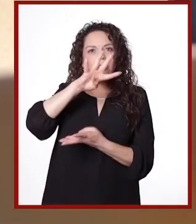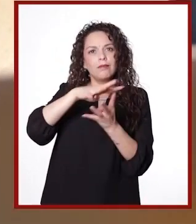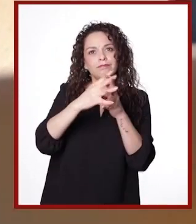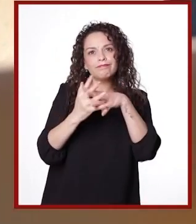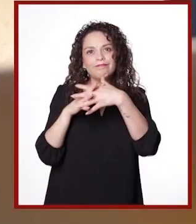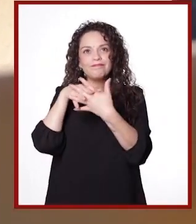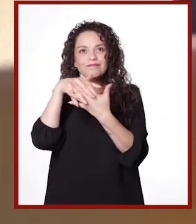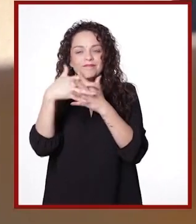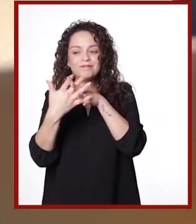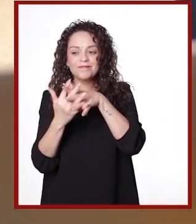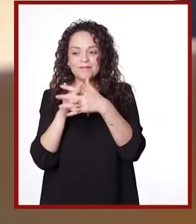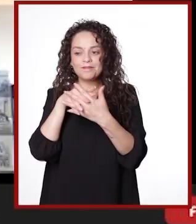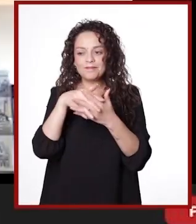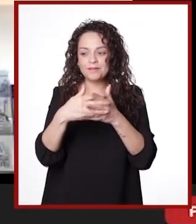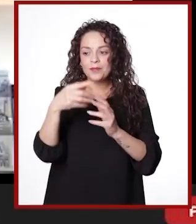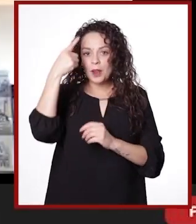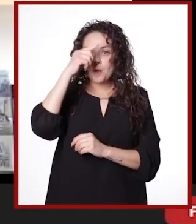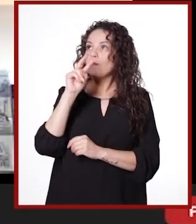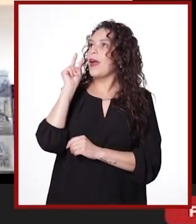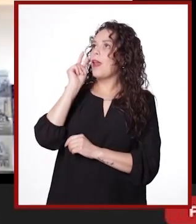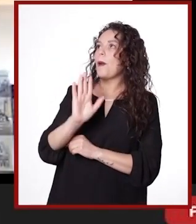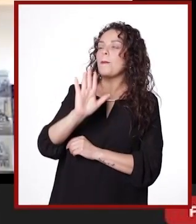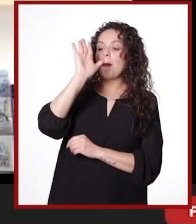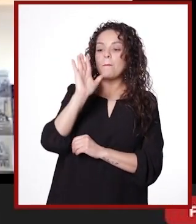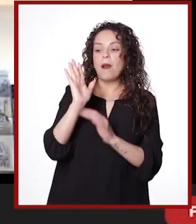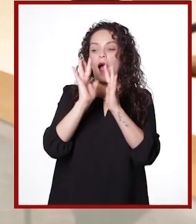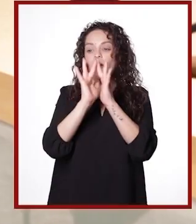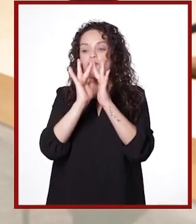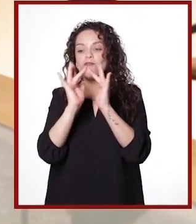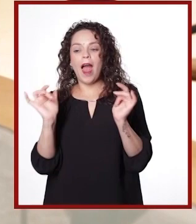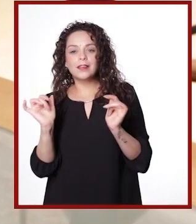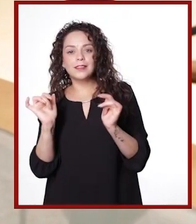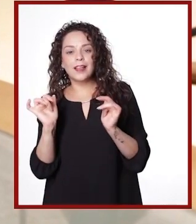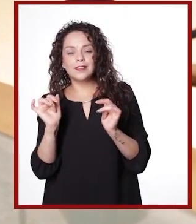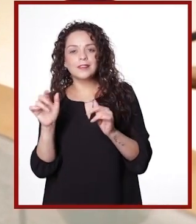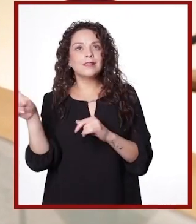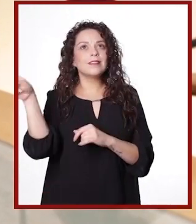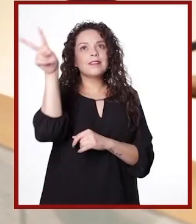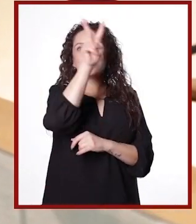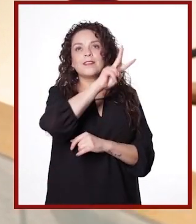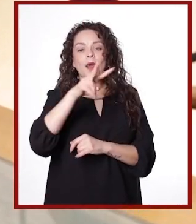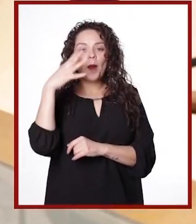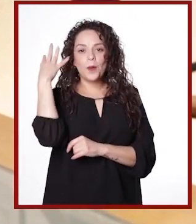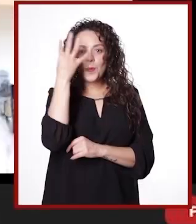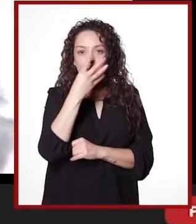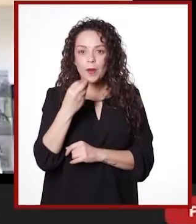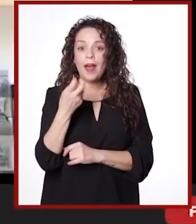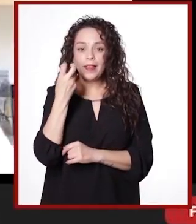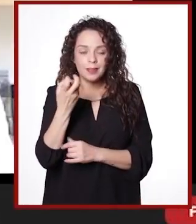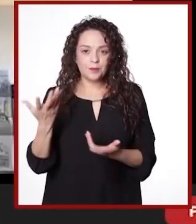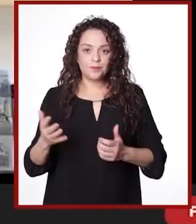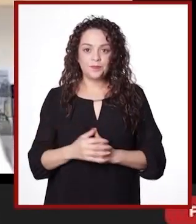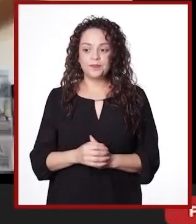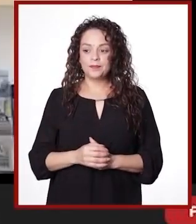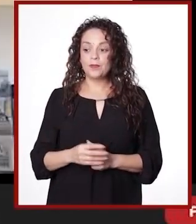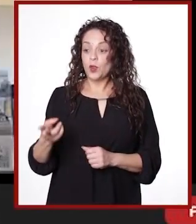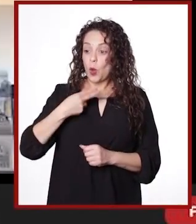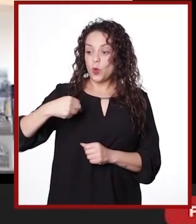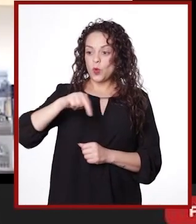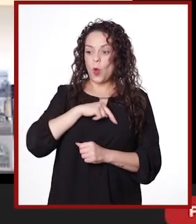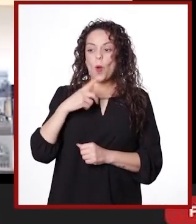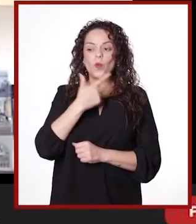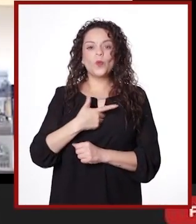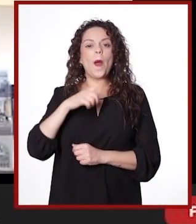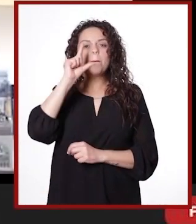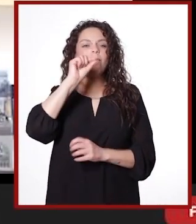combinando para que no sea el paisaje francés que tienes que podar perfecto y si se ve tantito, se ve como descuidado. A nosotros nos gusta así como que eche un